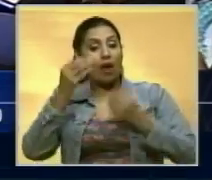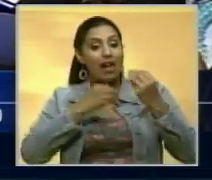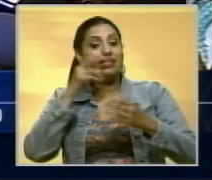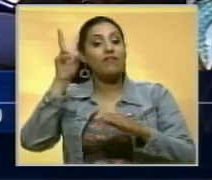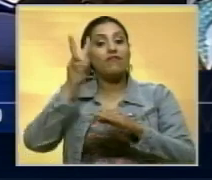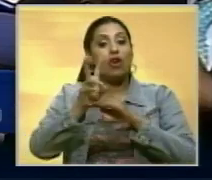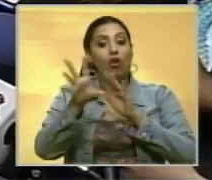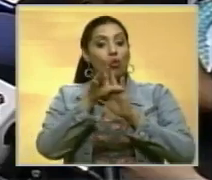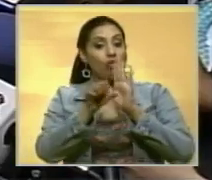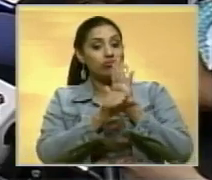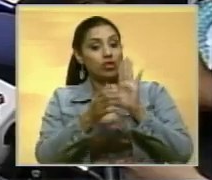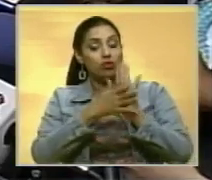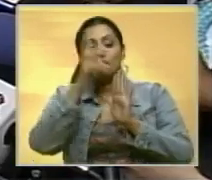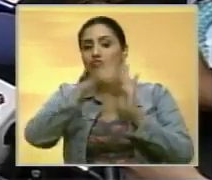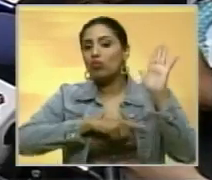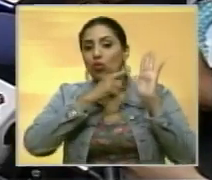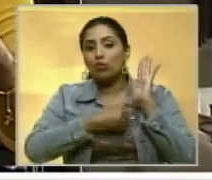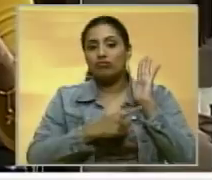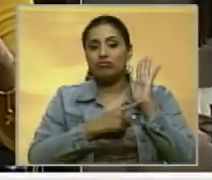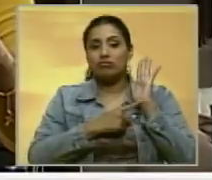viole la Constitución es nulo.